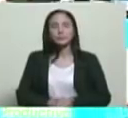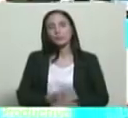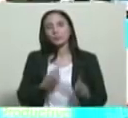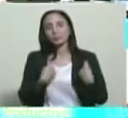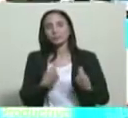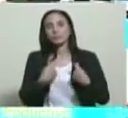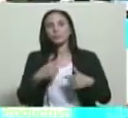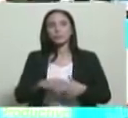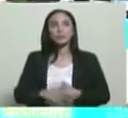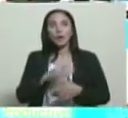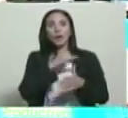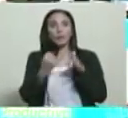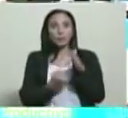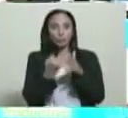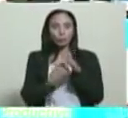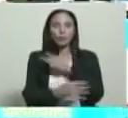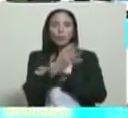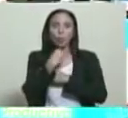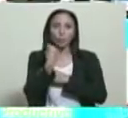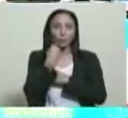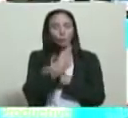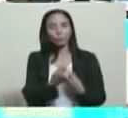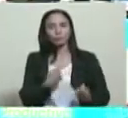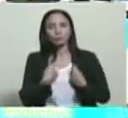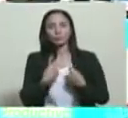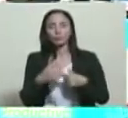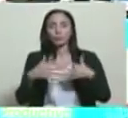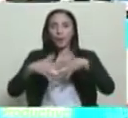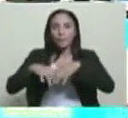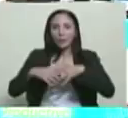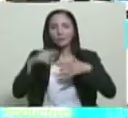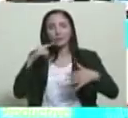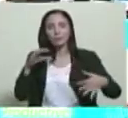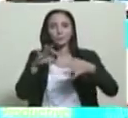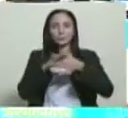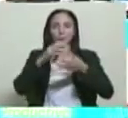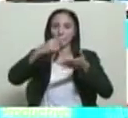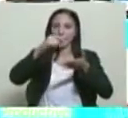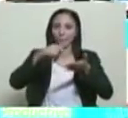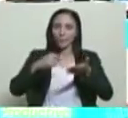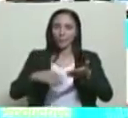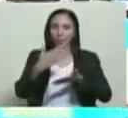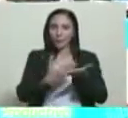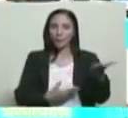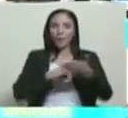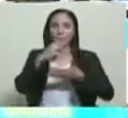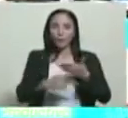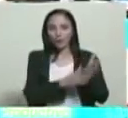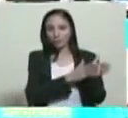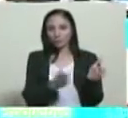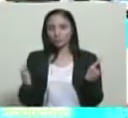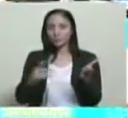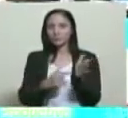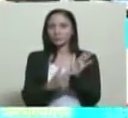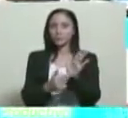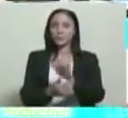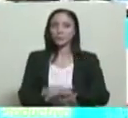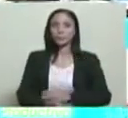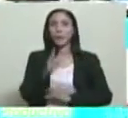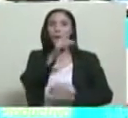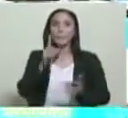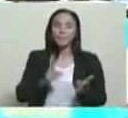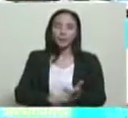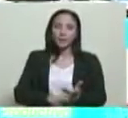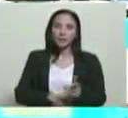Instituto Nacional de la Juventud y Corpo Juventud, según se detalla en el plan que se presenta.